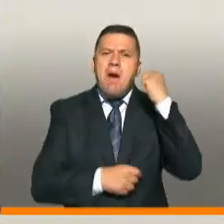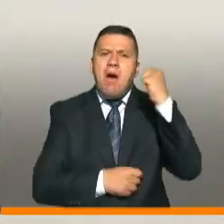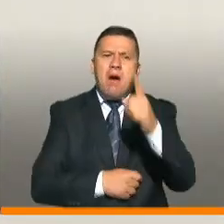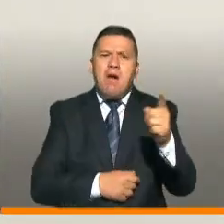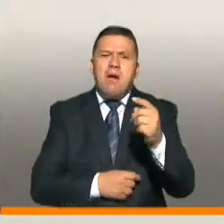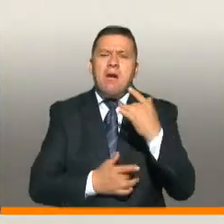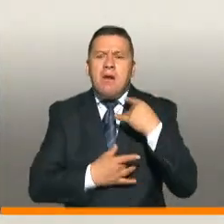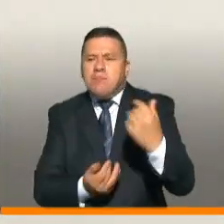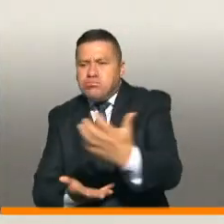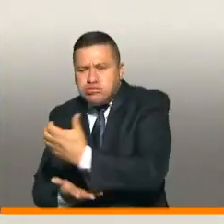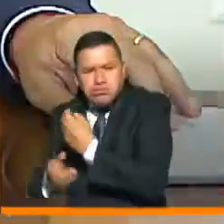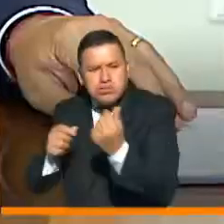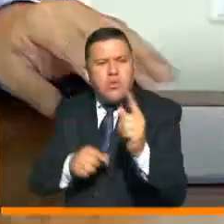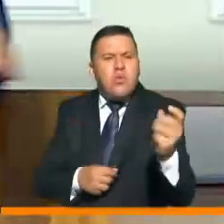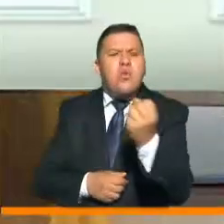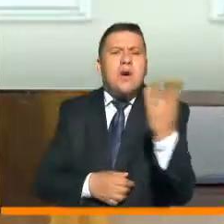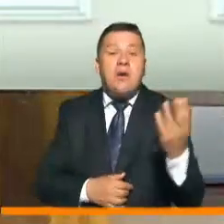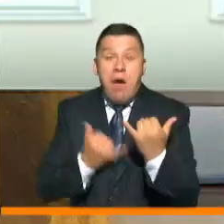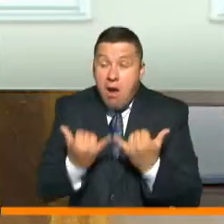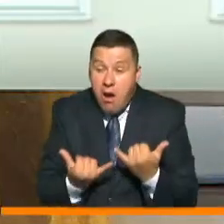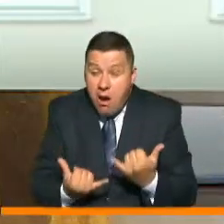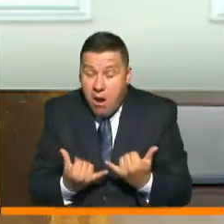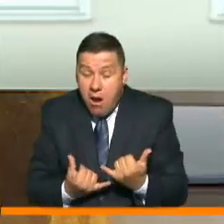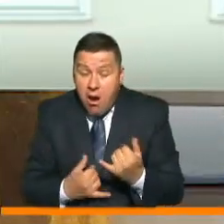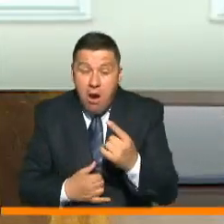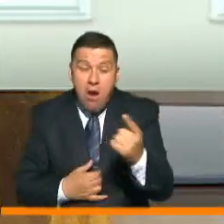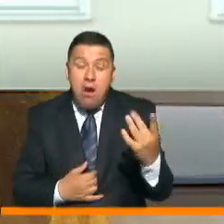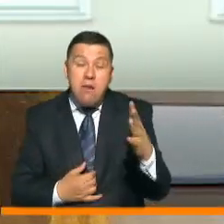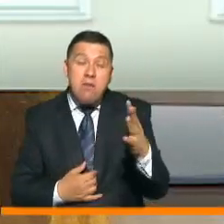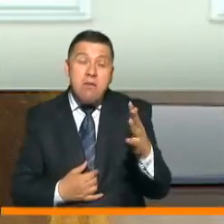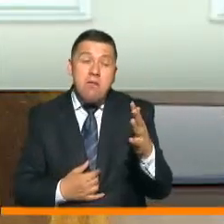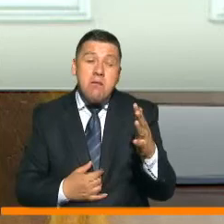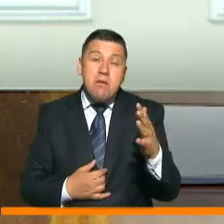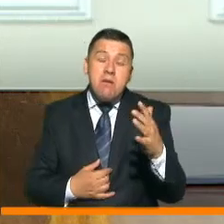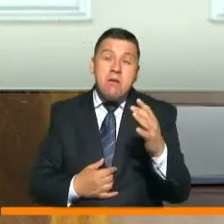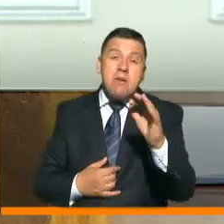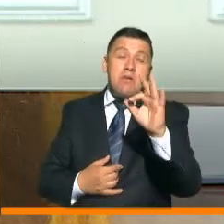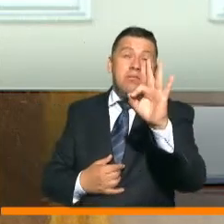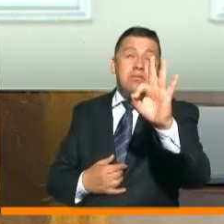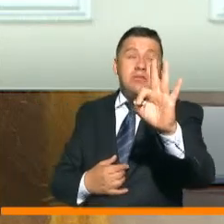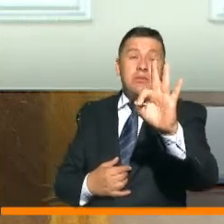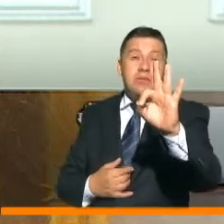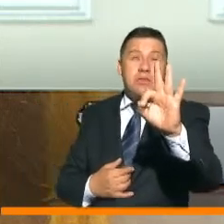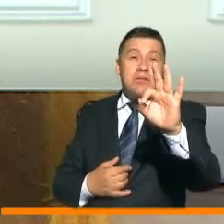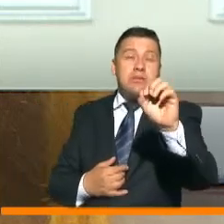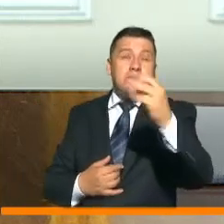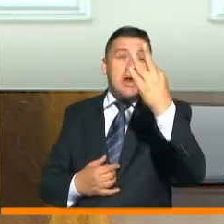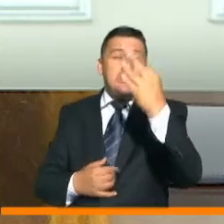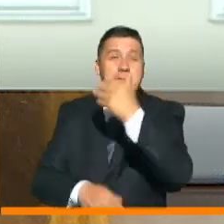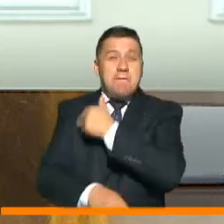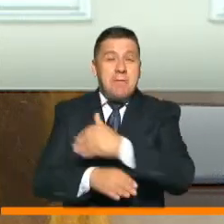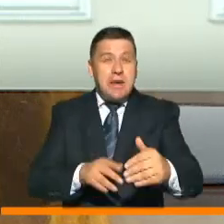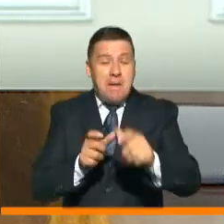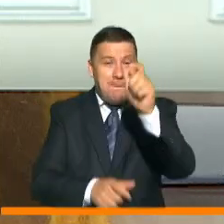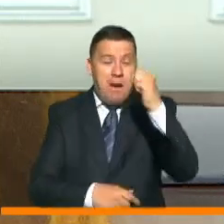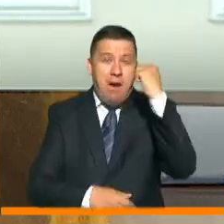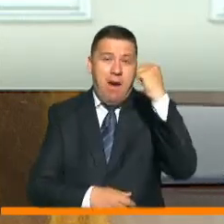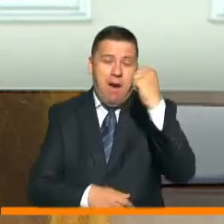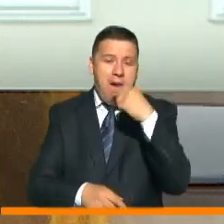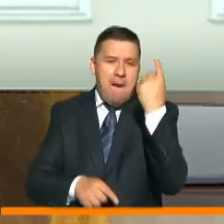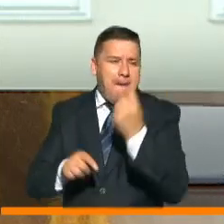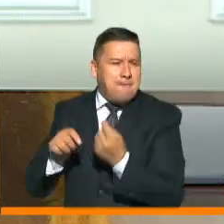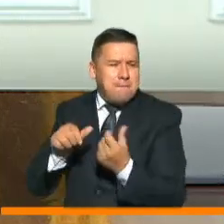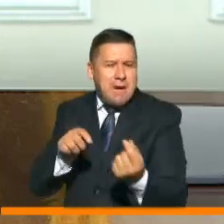con el ingreso solidario? En este momento tenemos alrededor de 13 millones y medio de personas